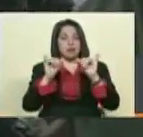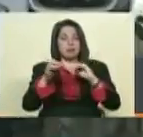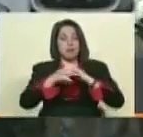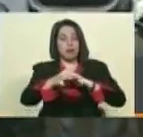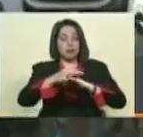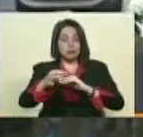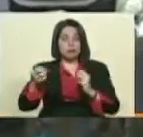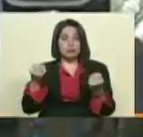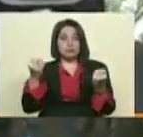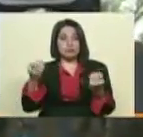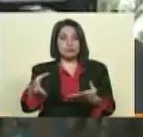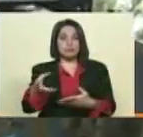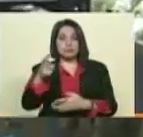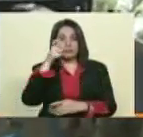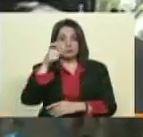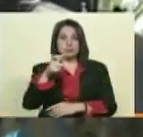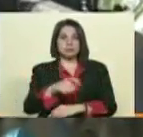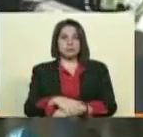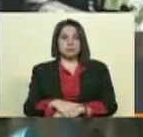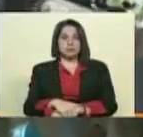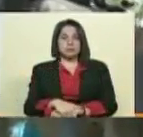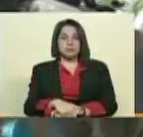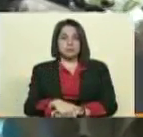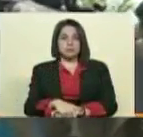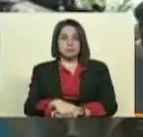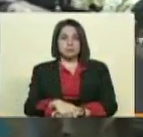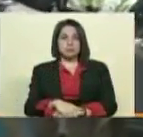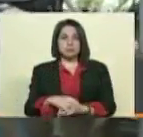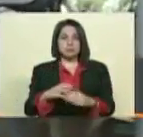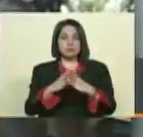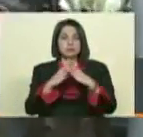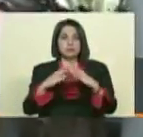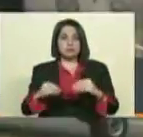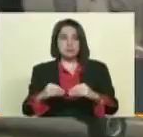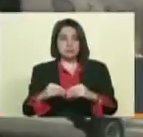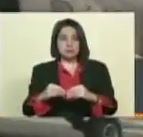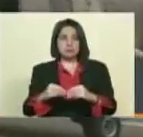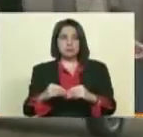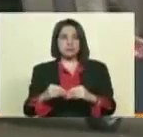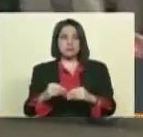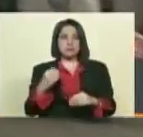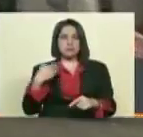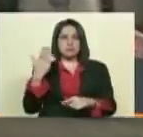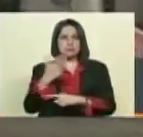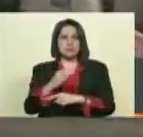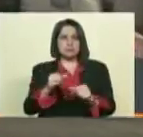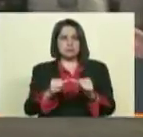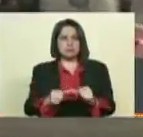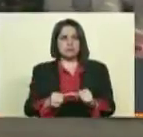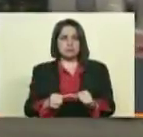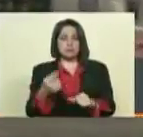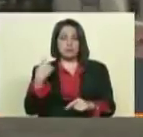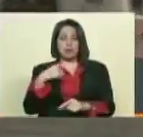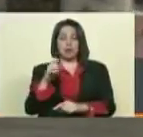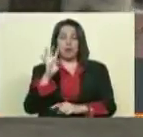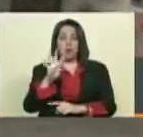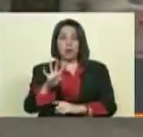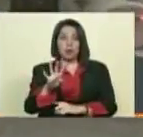seguridad de todo el local. Personal detenido tenemos 4,